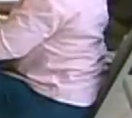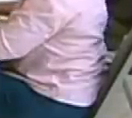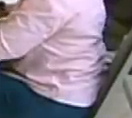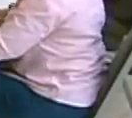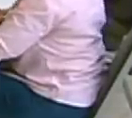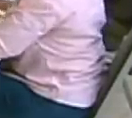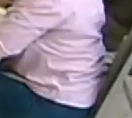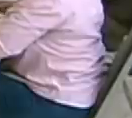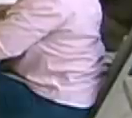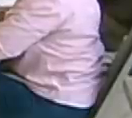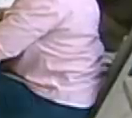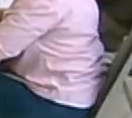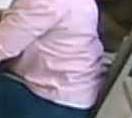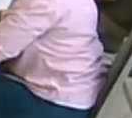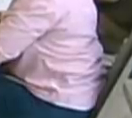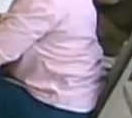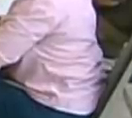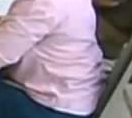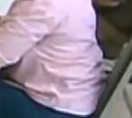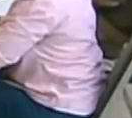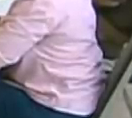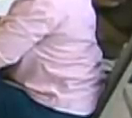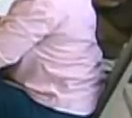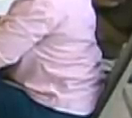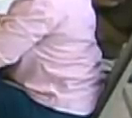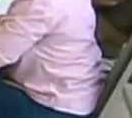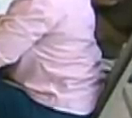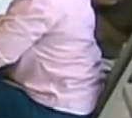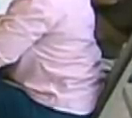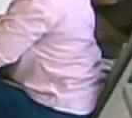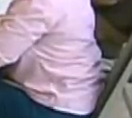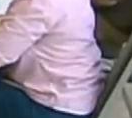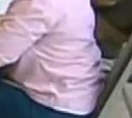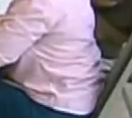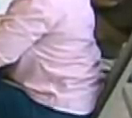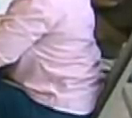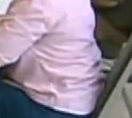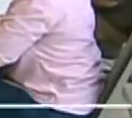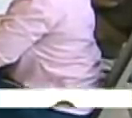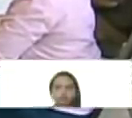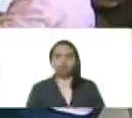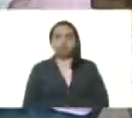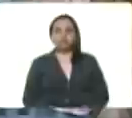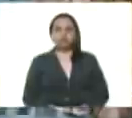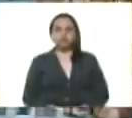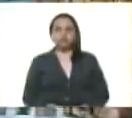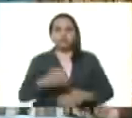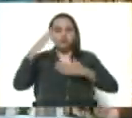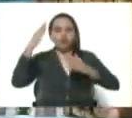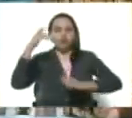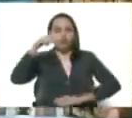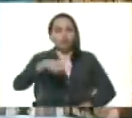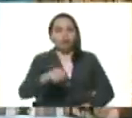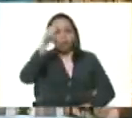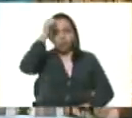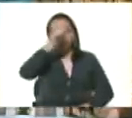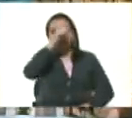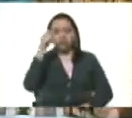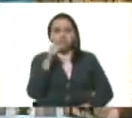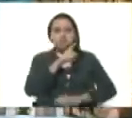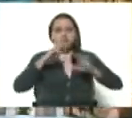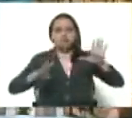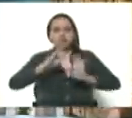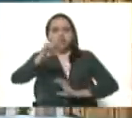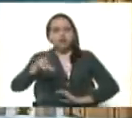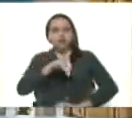compatriotas. Saludos hoy domingo 19 de julio del año 2020. Mi saludo a